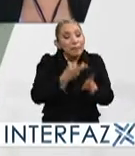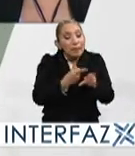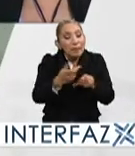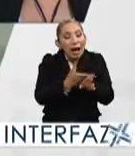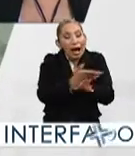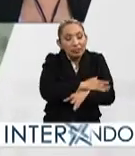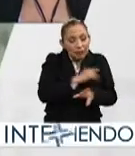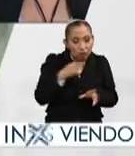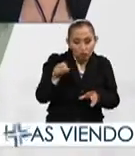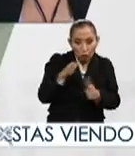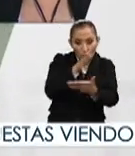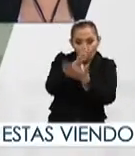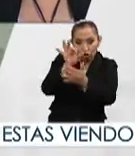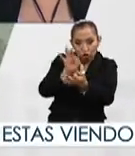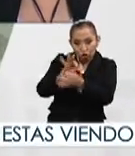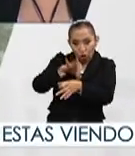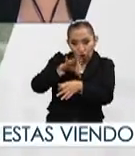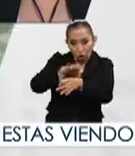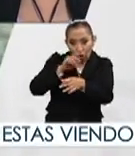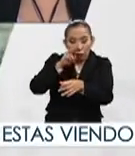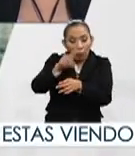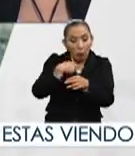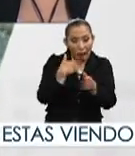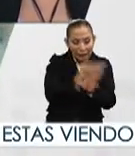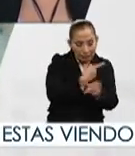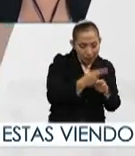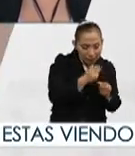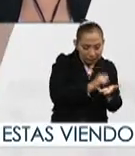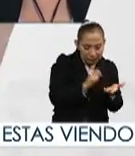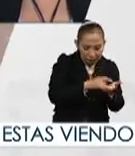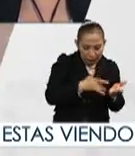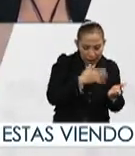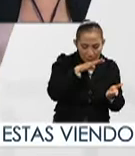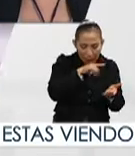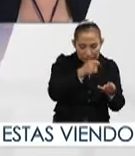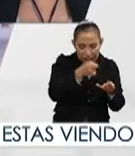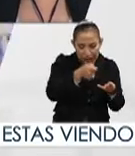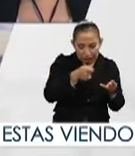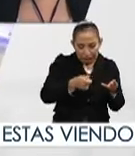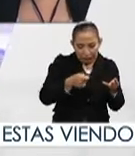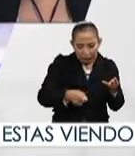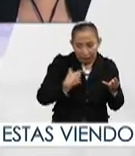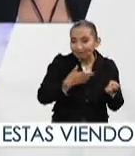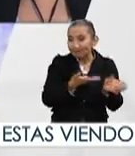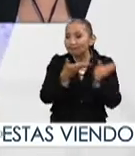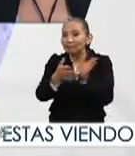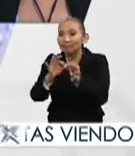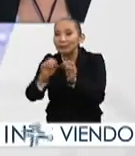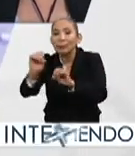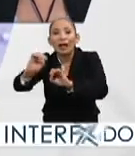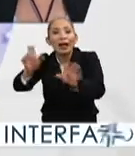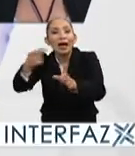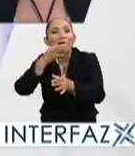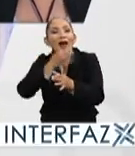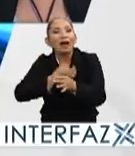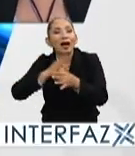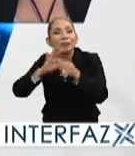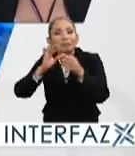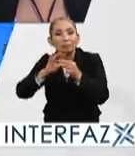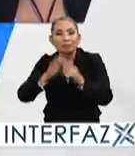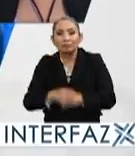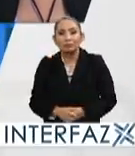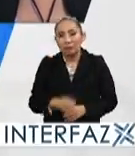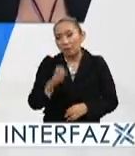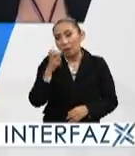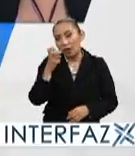la consulta con todas las dudas que pueda tener para que el profesional de la salud se las aclare. Y también en